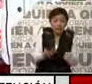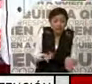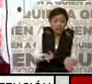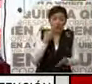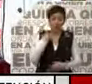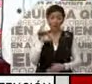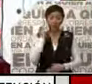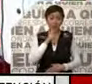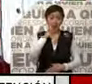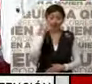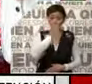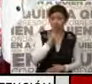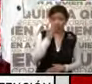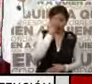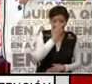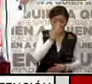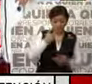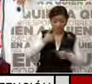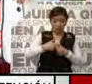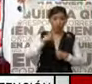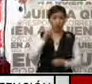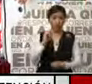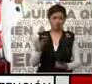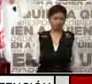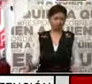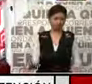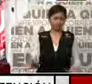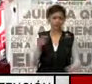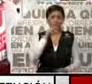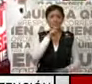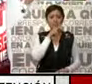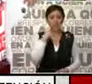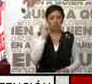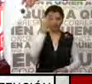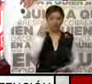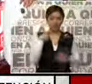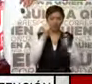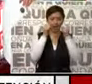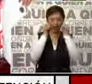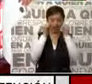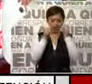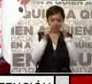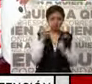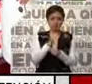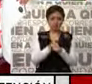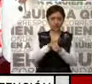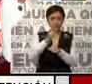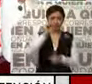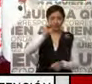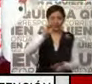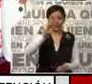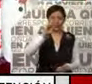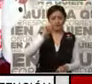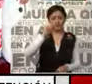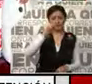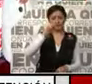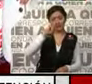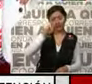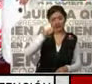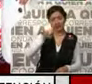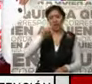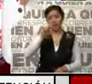va a ser subrogado o no. Muy bien. Bueno, Virginia, pues, ¿qué le parece si solicitamos la atención del licenciado Sebastián Lerdo de Tejada, director